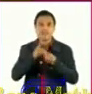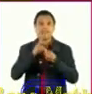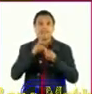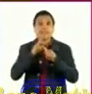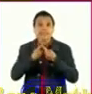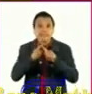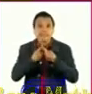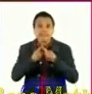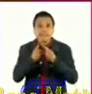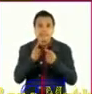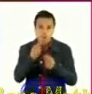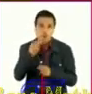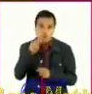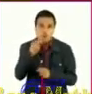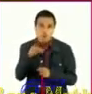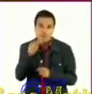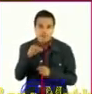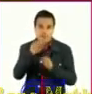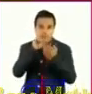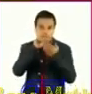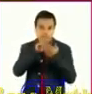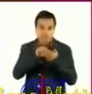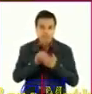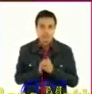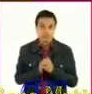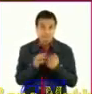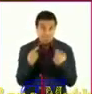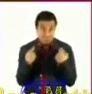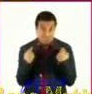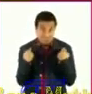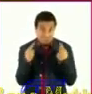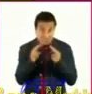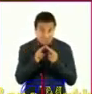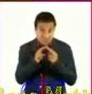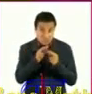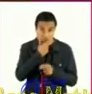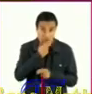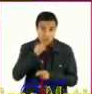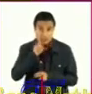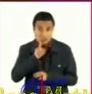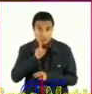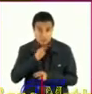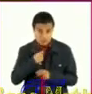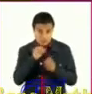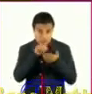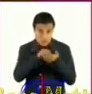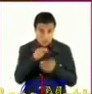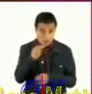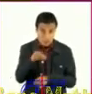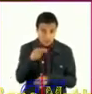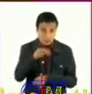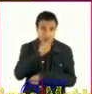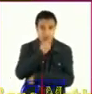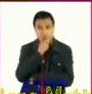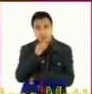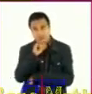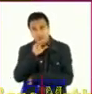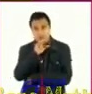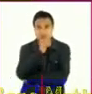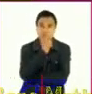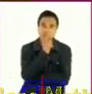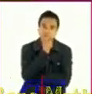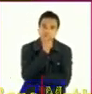no sé si poner los de las maestras y maestros que participarán en el proceso técnico durante las